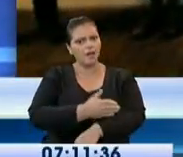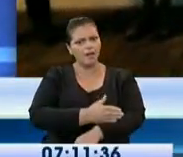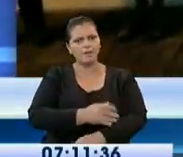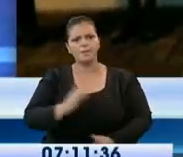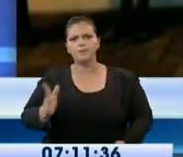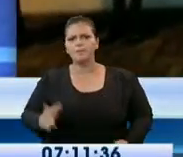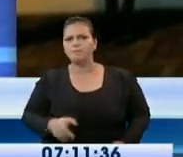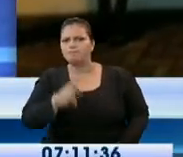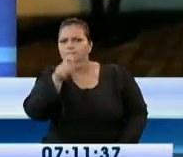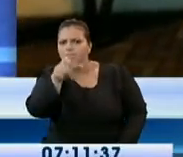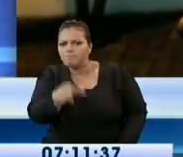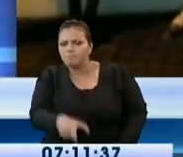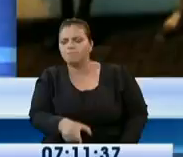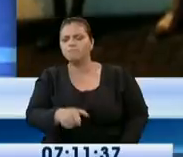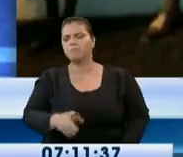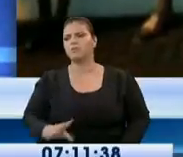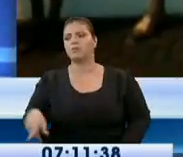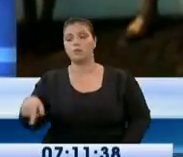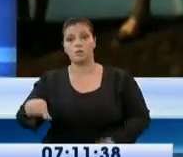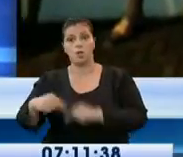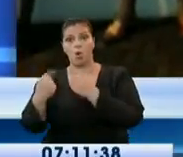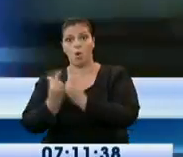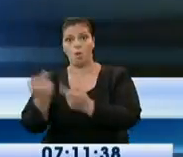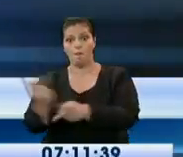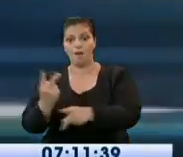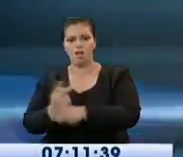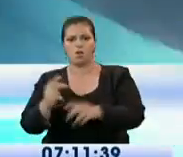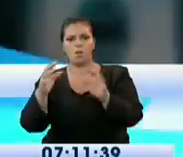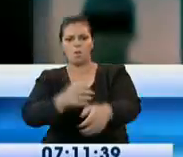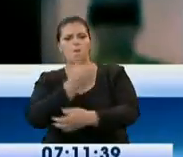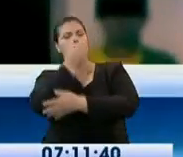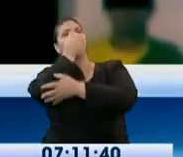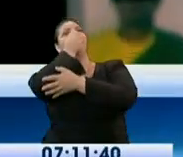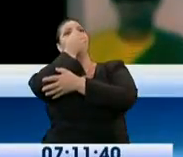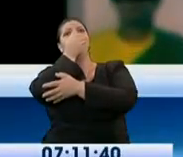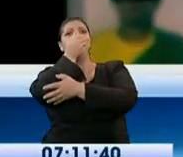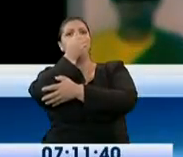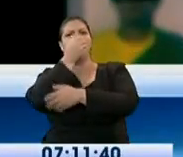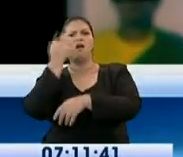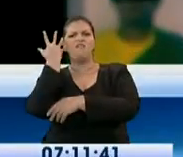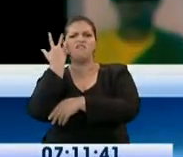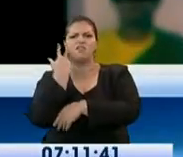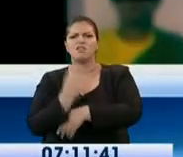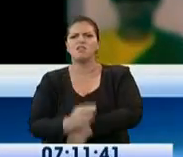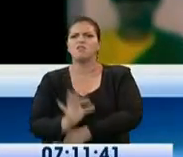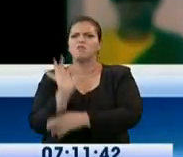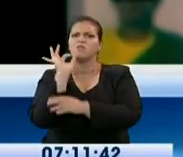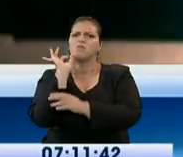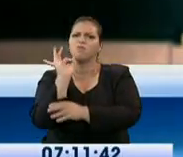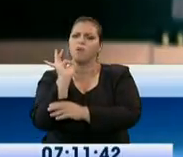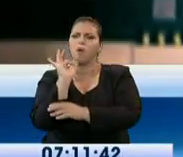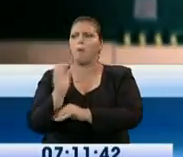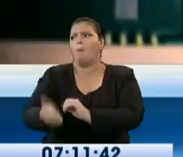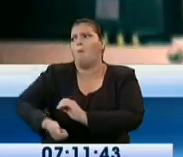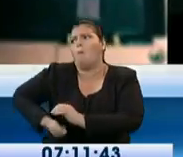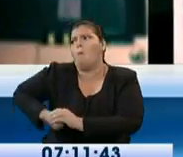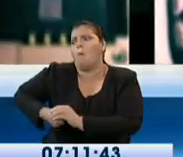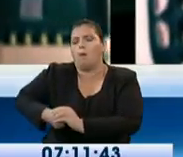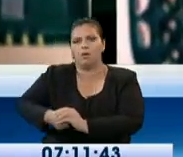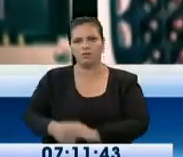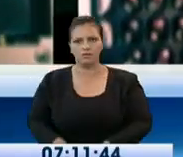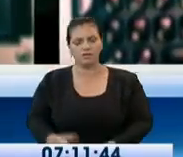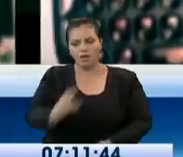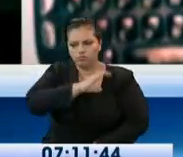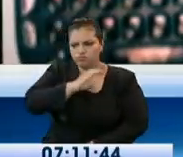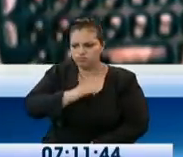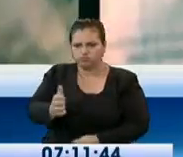al secuestrado y lo liberamos sano y salvo. También se vincularon a 5 personas privadas de libertad que desde la cárcel